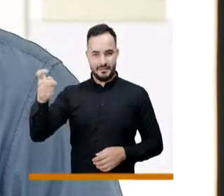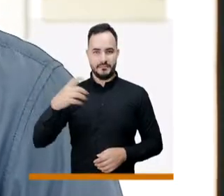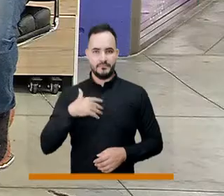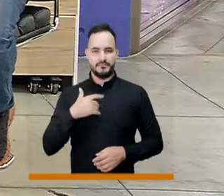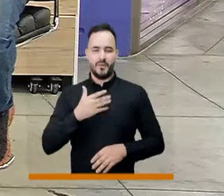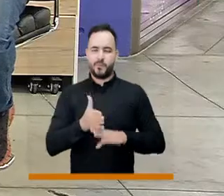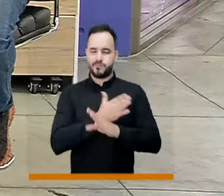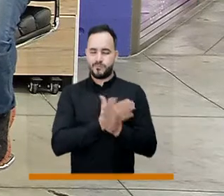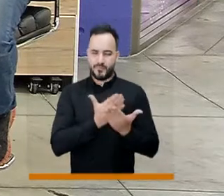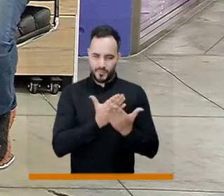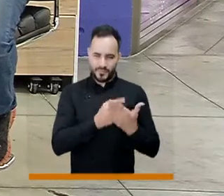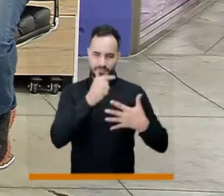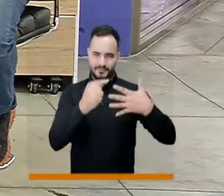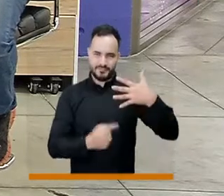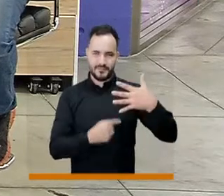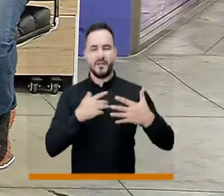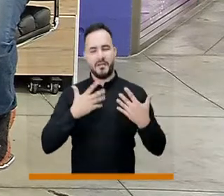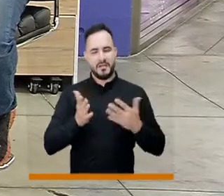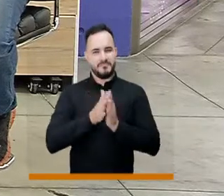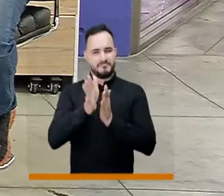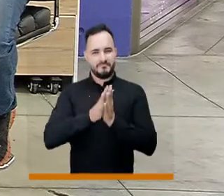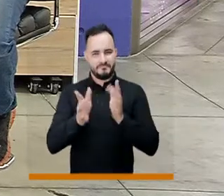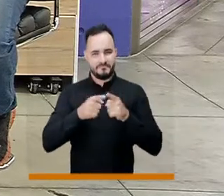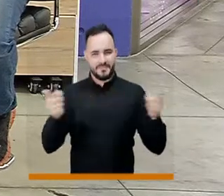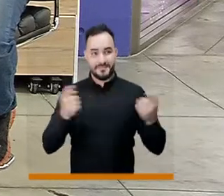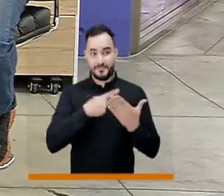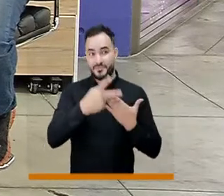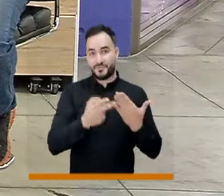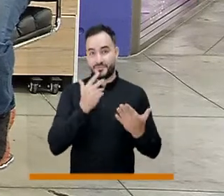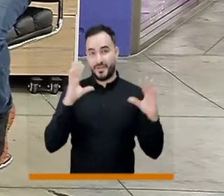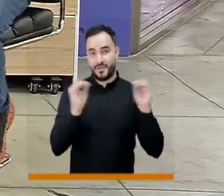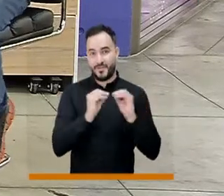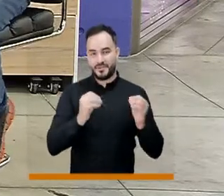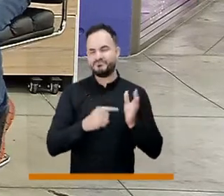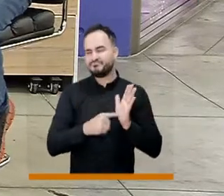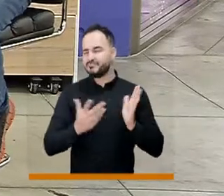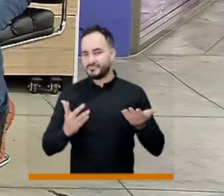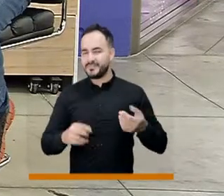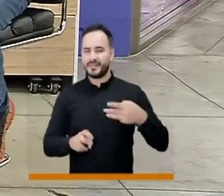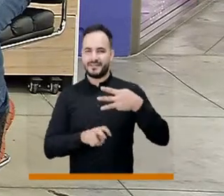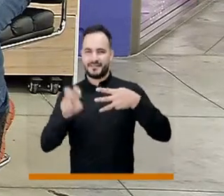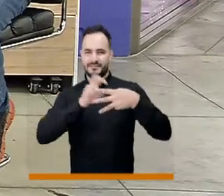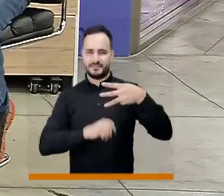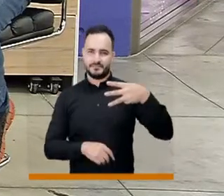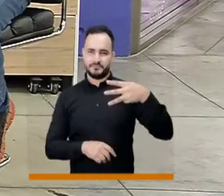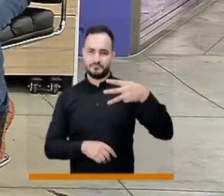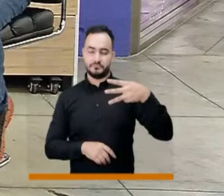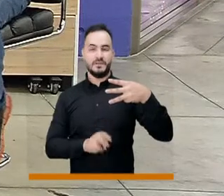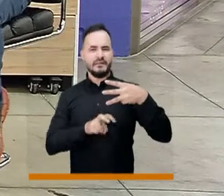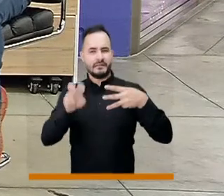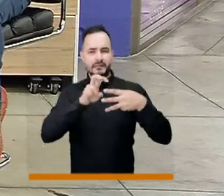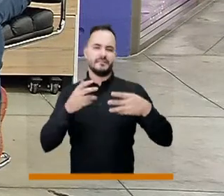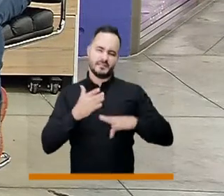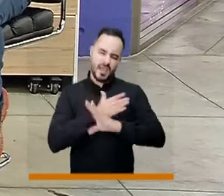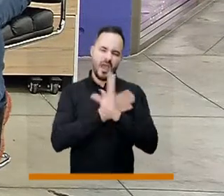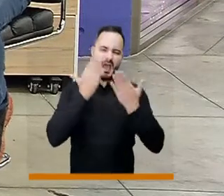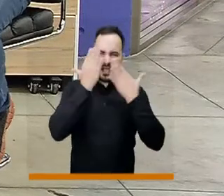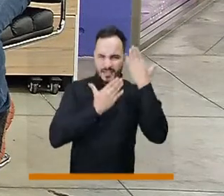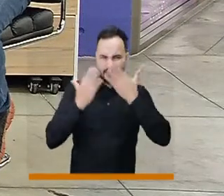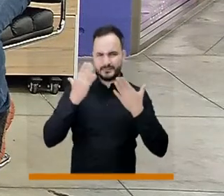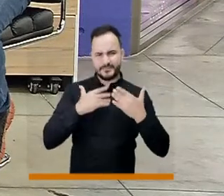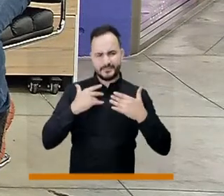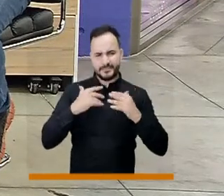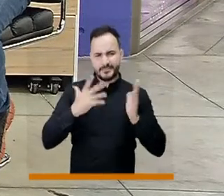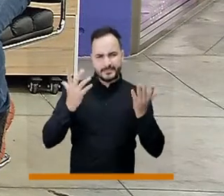No, y en los coworking, volviendo a las escalas, en el acuerdo se aprobaron 3 escalas de coworking. De